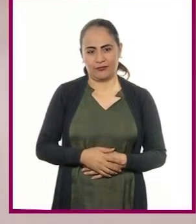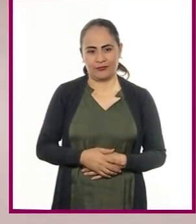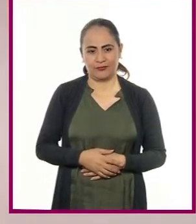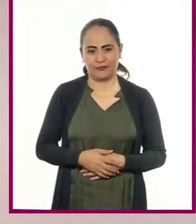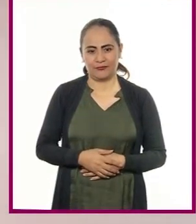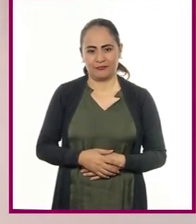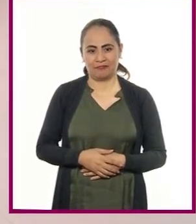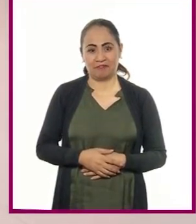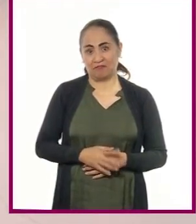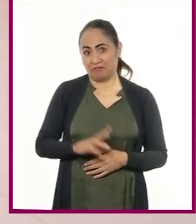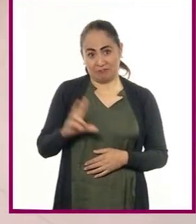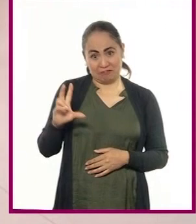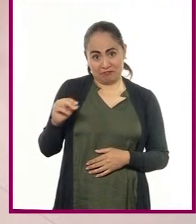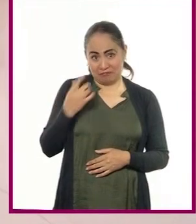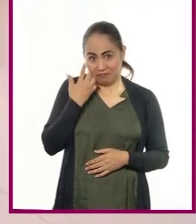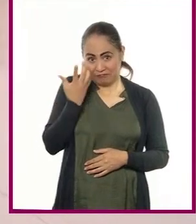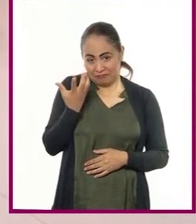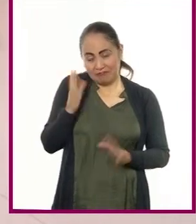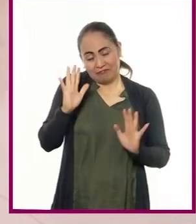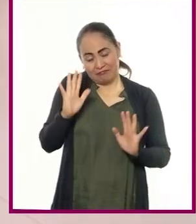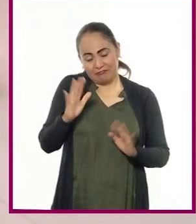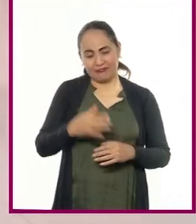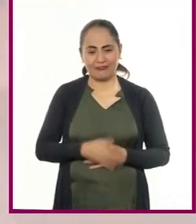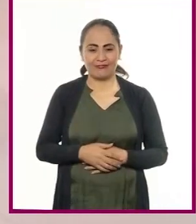Bueno, si no quieren, no tampoco.